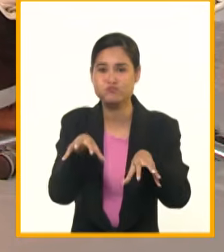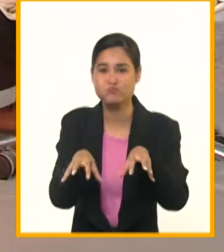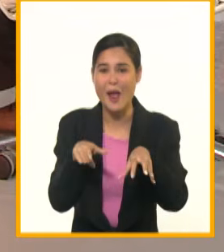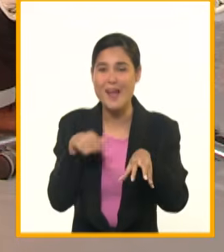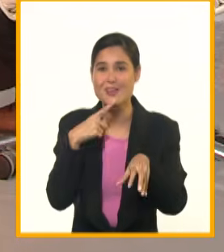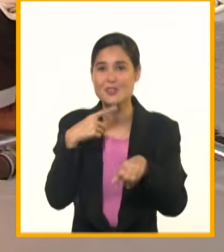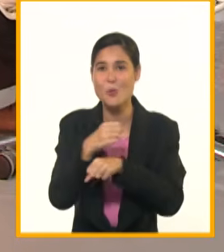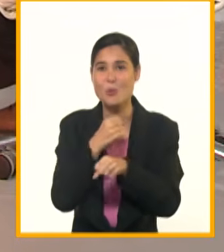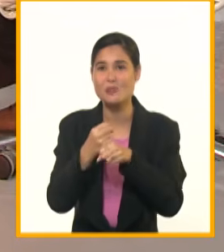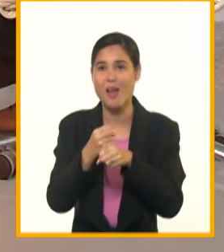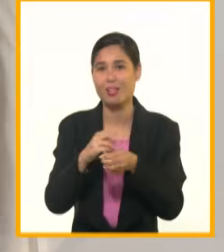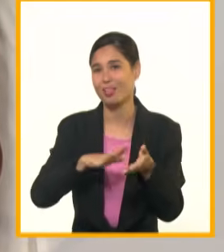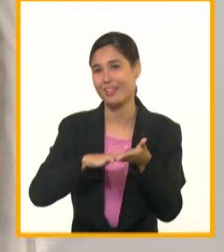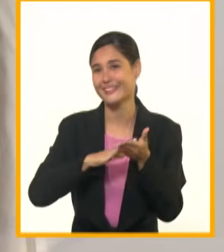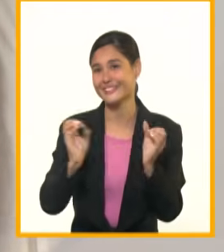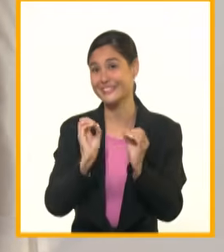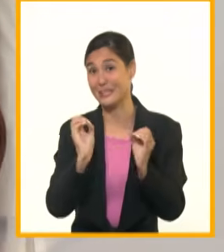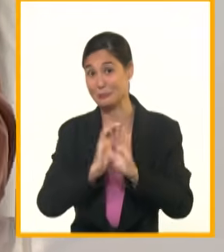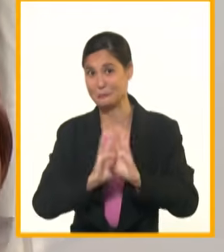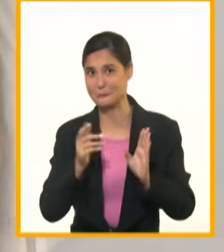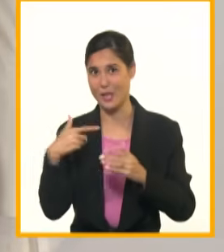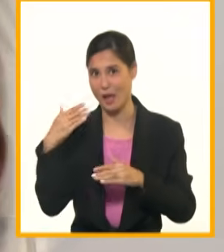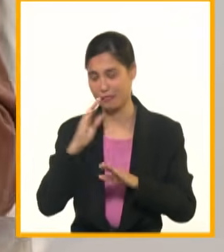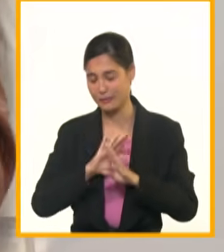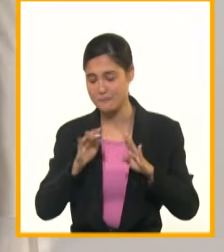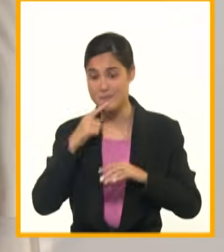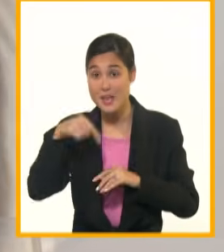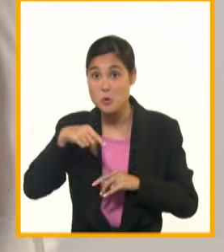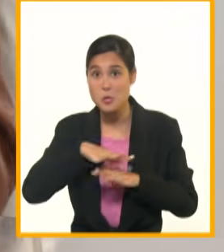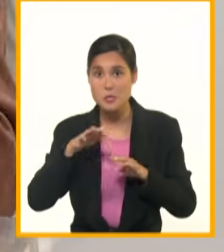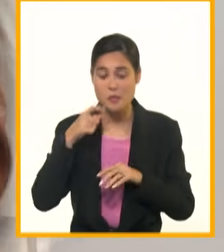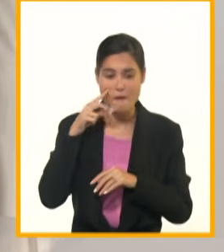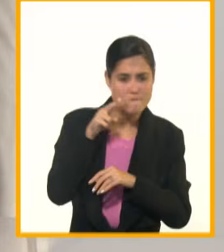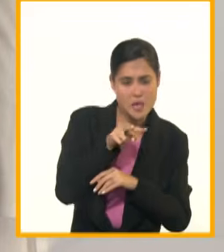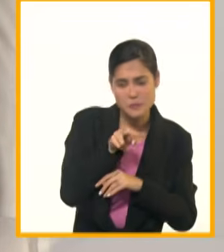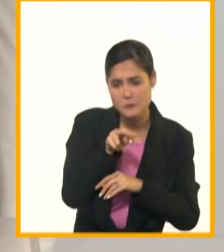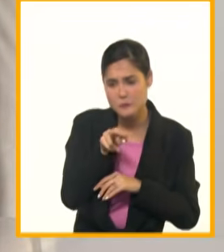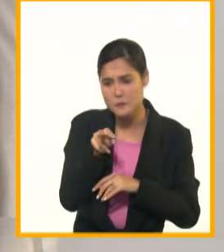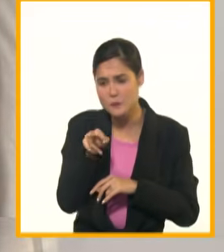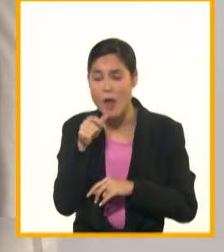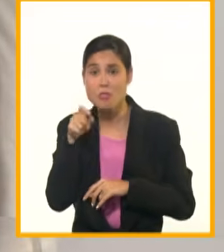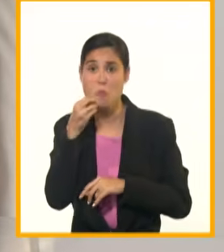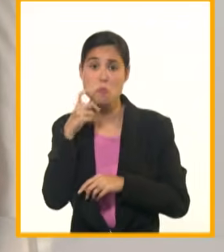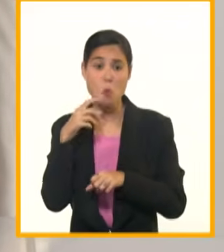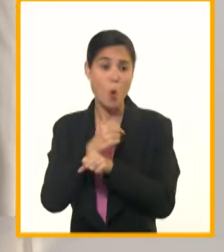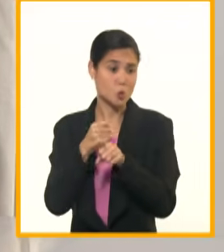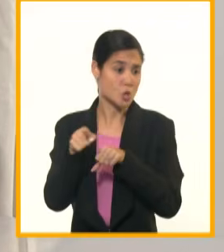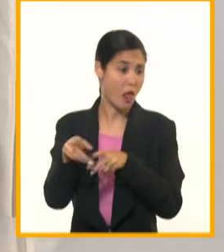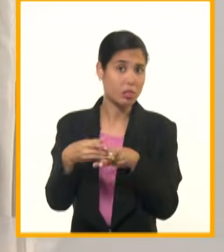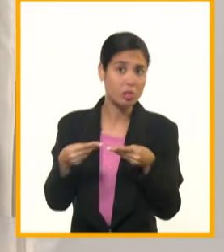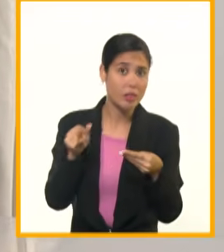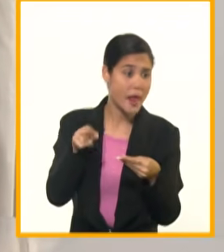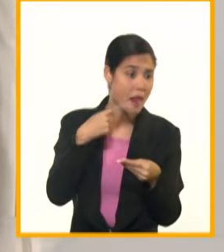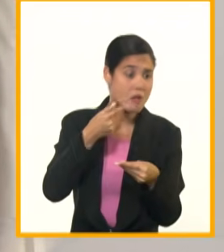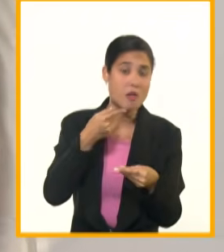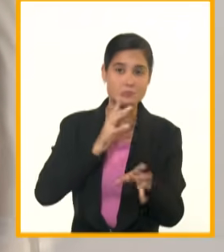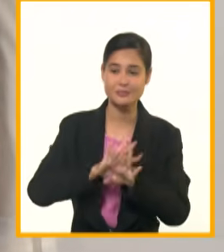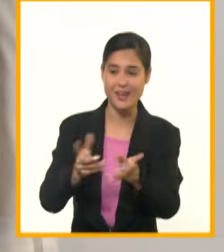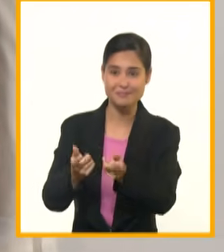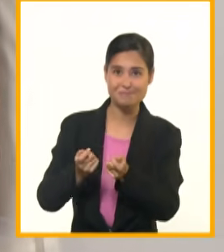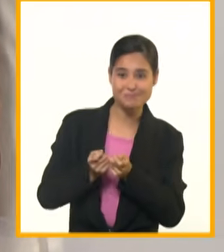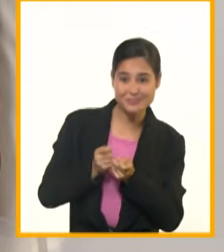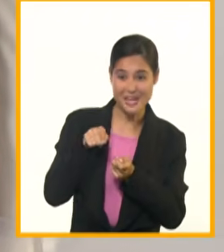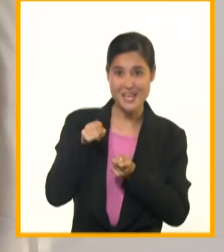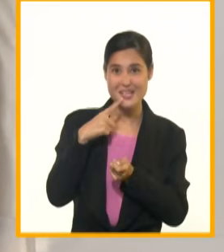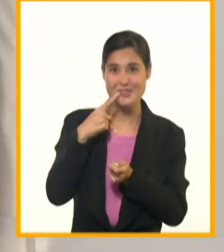promoviendo no solo la entrega de tierra, que está en ley, que hay que seguirlo haciendo, la que está declarada ociosa. También estamos promoviendo que la empresa estatal